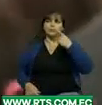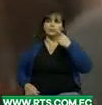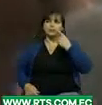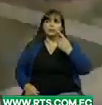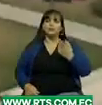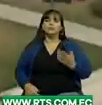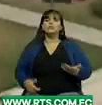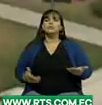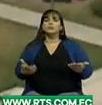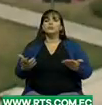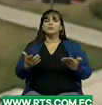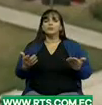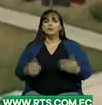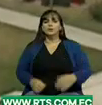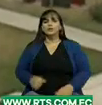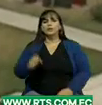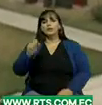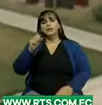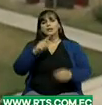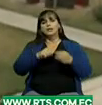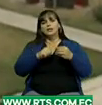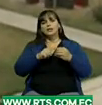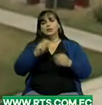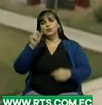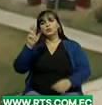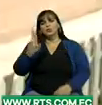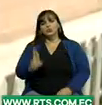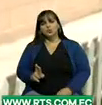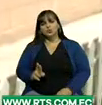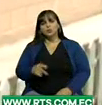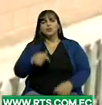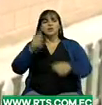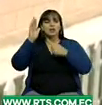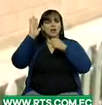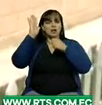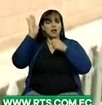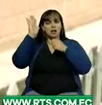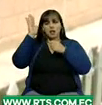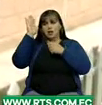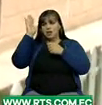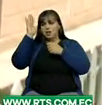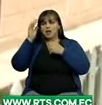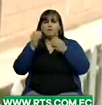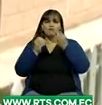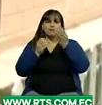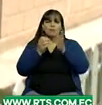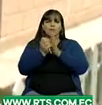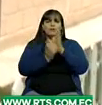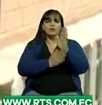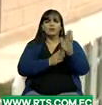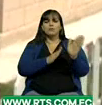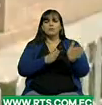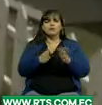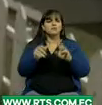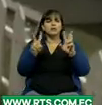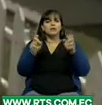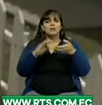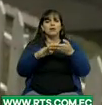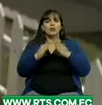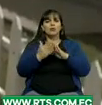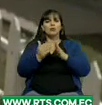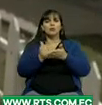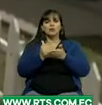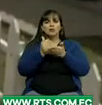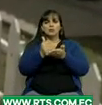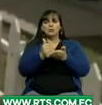Huarcay, ubicado al sur de Quito. En su alocución, mencionó en qué consisten estos proyectos que involucra al sector público